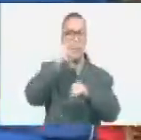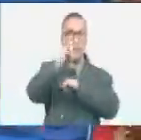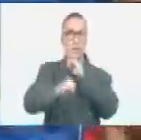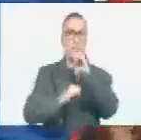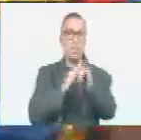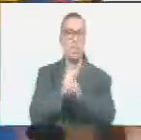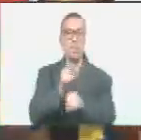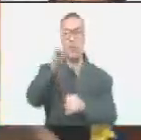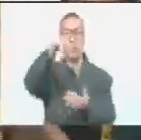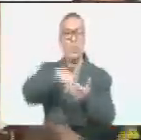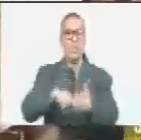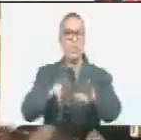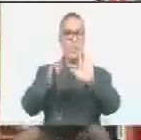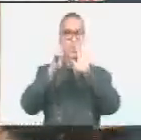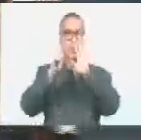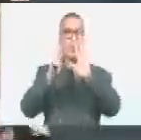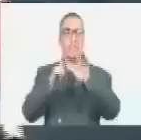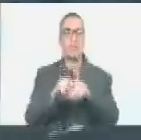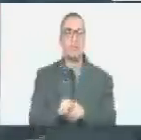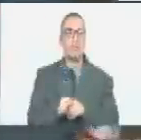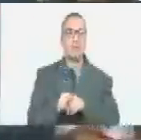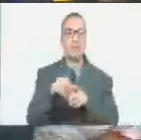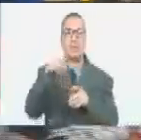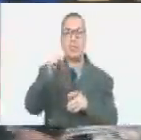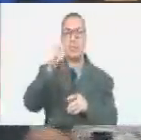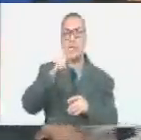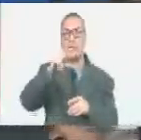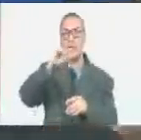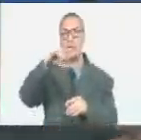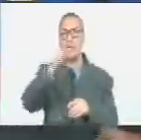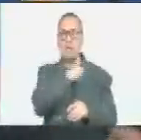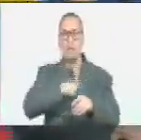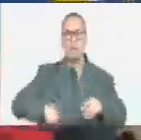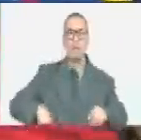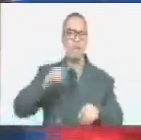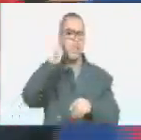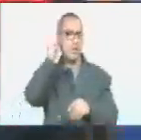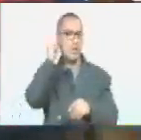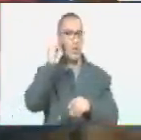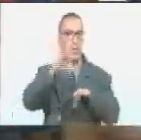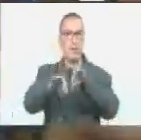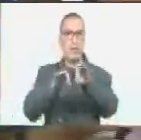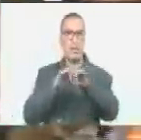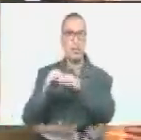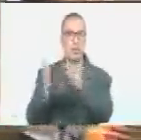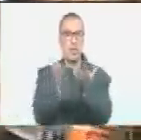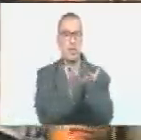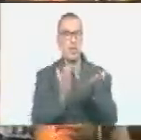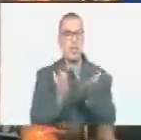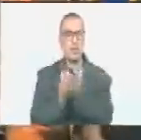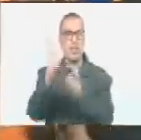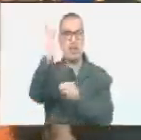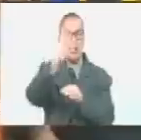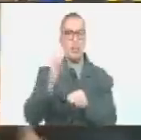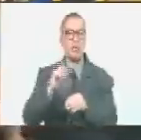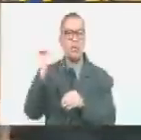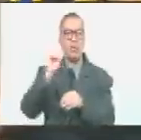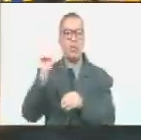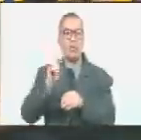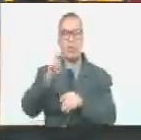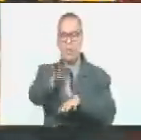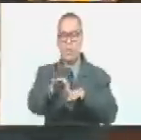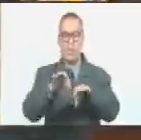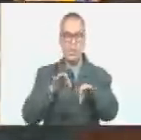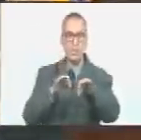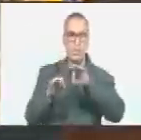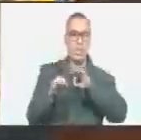desde el 2007, Saraí Sánchez, que es presidenta de la Comisión de Ajedrez y Educación de la Federación Venezolana de Ajedrez